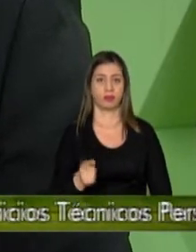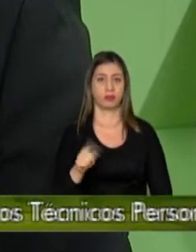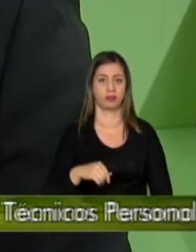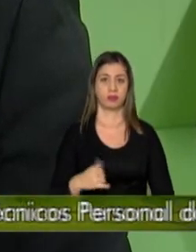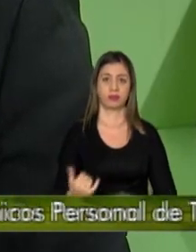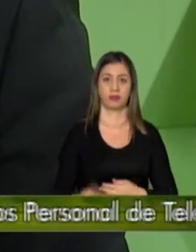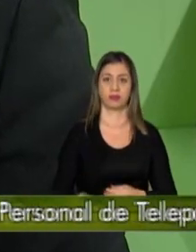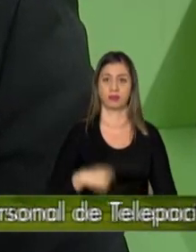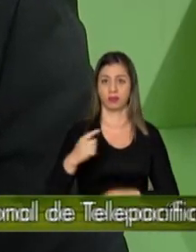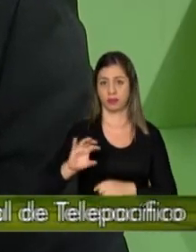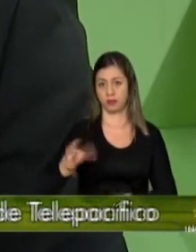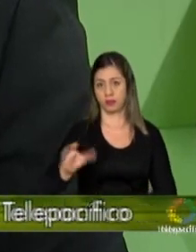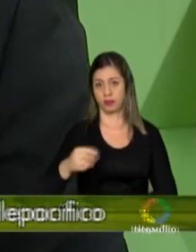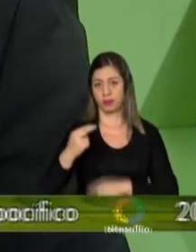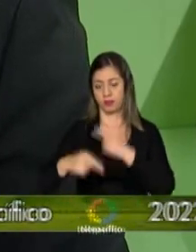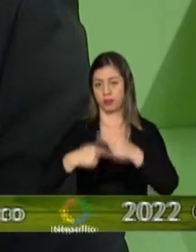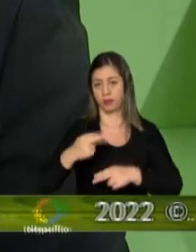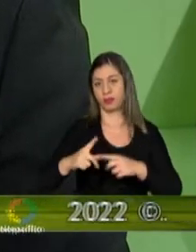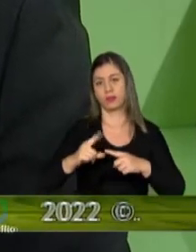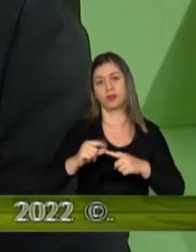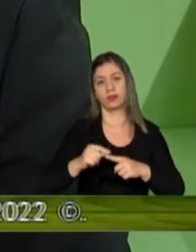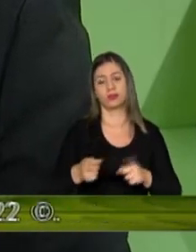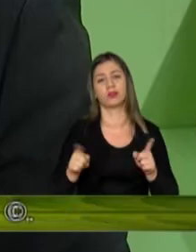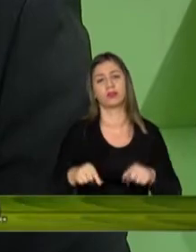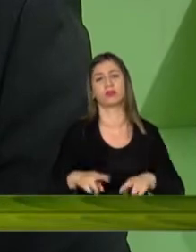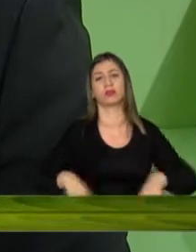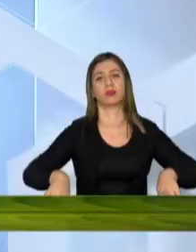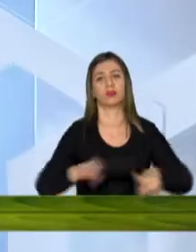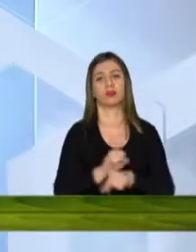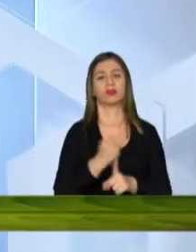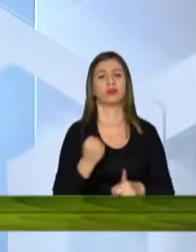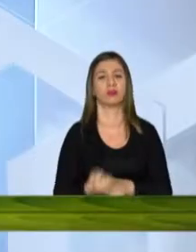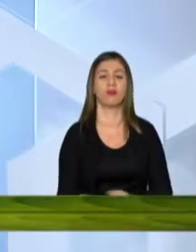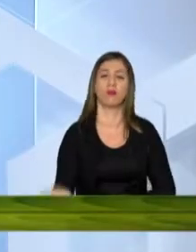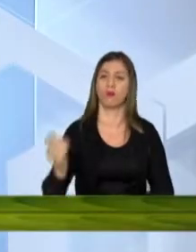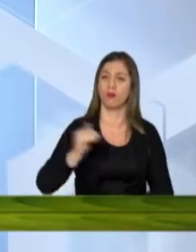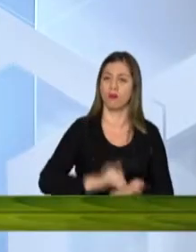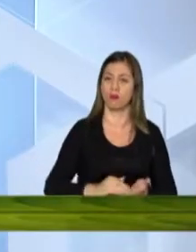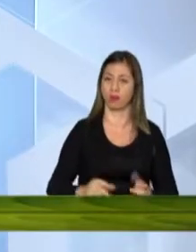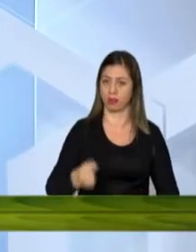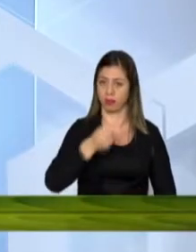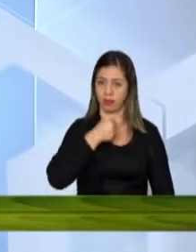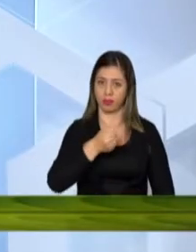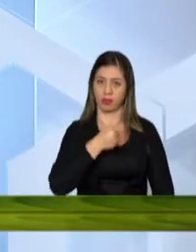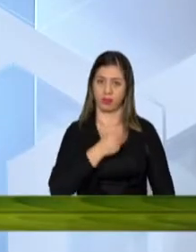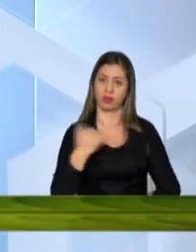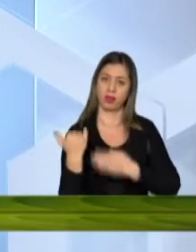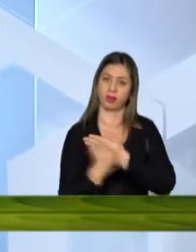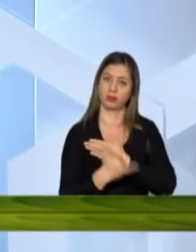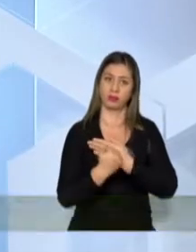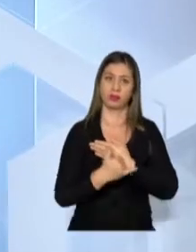Modo Verde Radio, en Cuentos Verdes y a través de nuestras redes sociales. Pueden volver a ver el informativo en nuestro canal